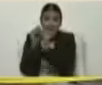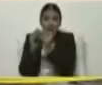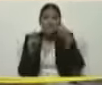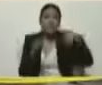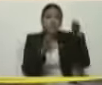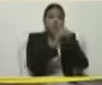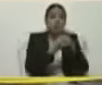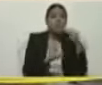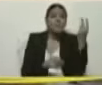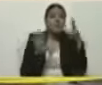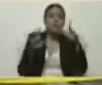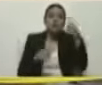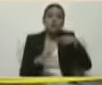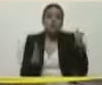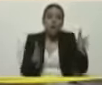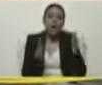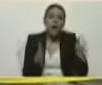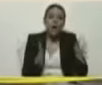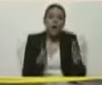pulso.